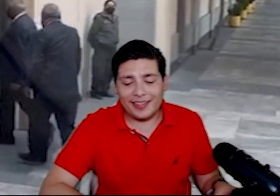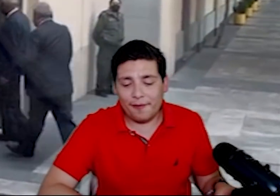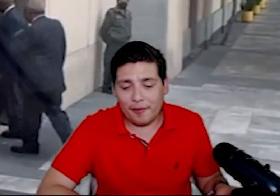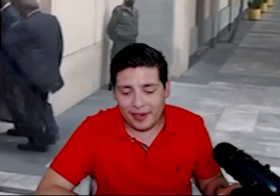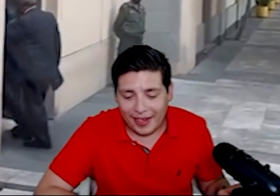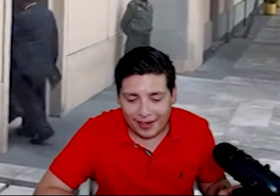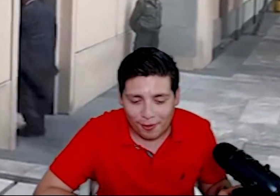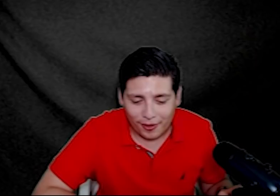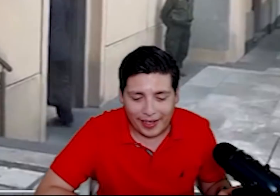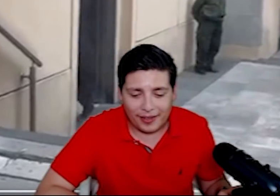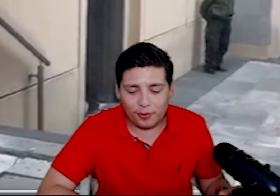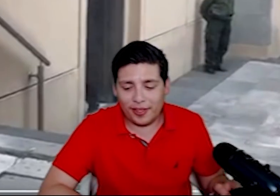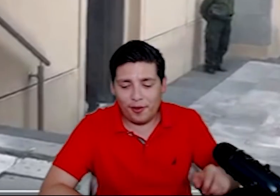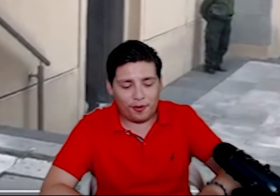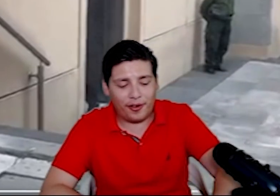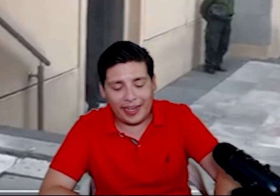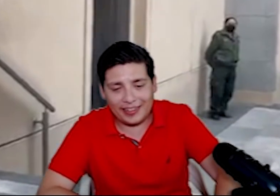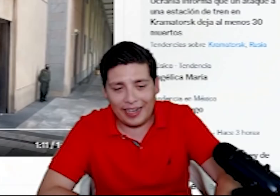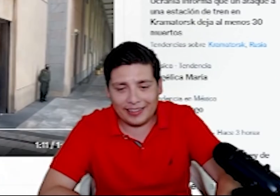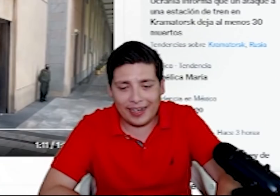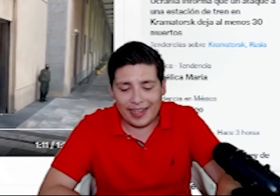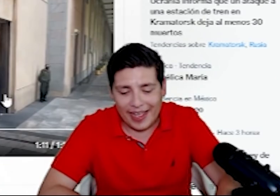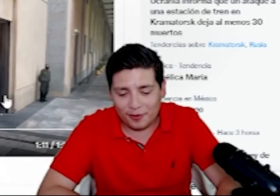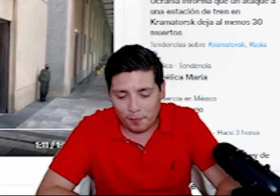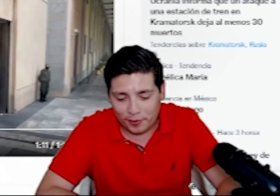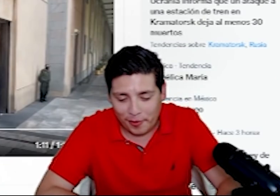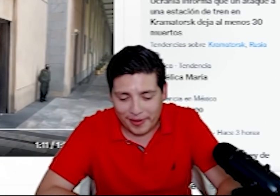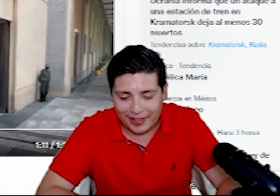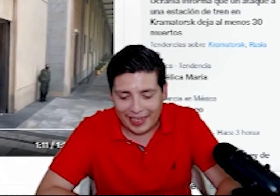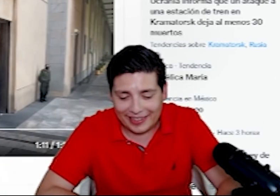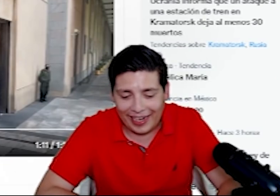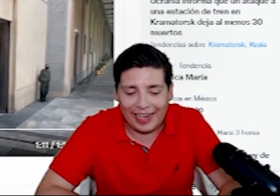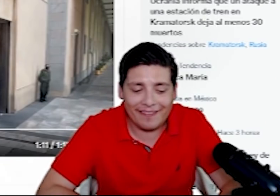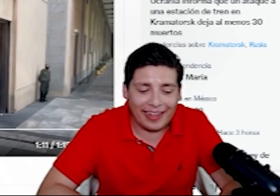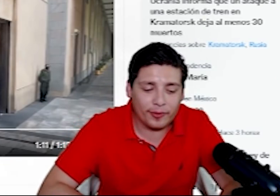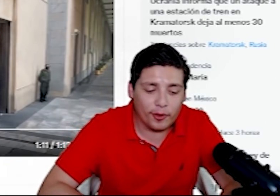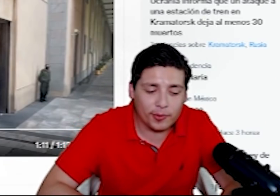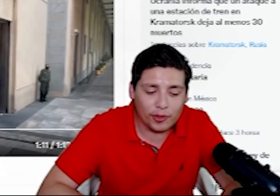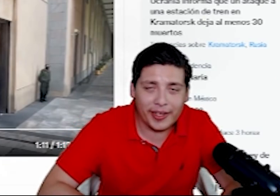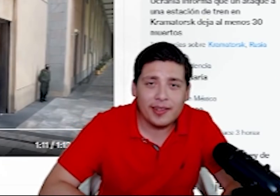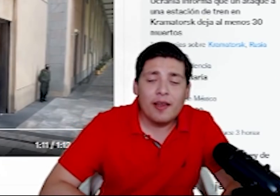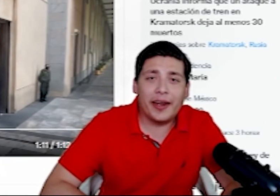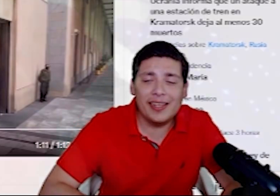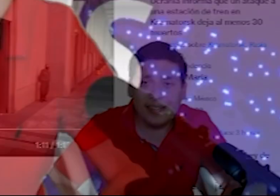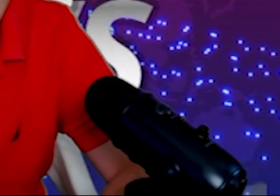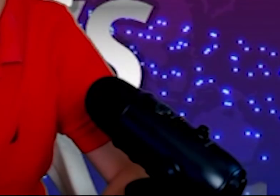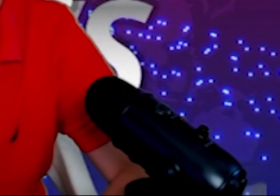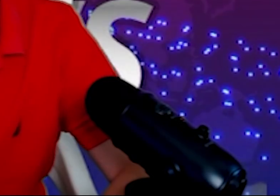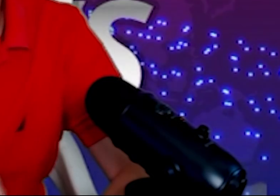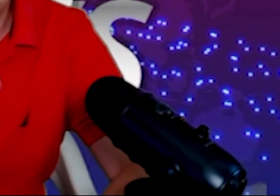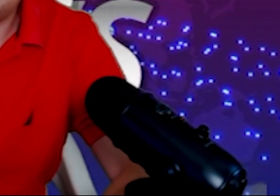Pues ahí está, familia, lo que sucedió con Ken Salazar, y esto pues obviamente está calentando los motores para